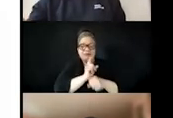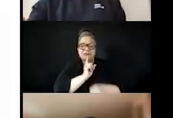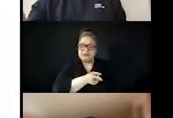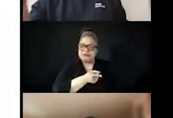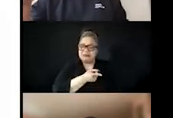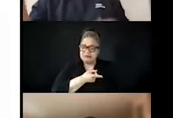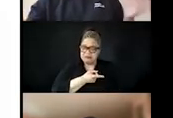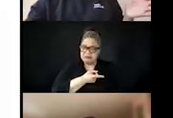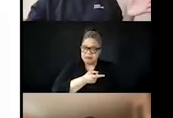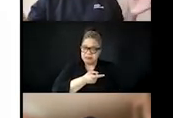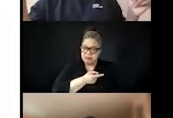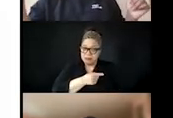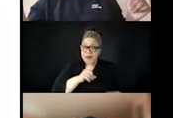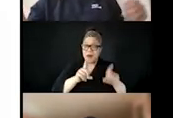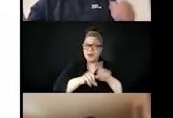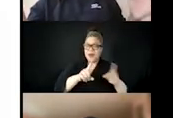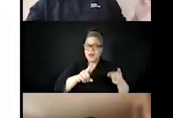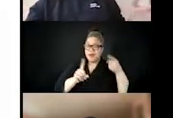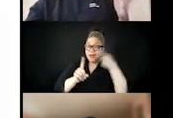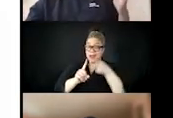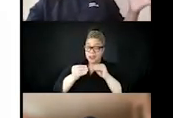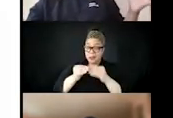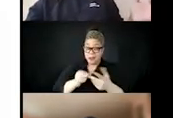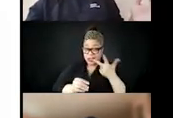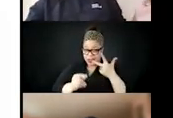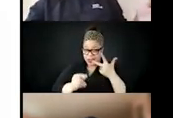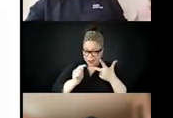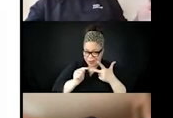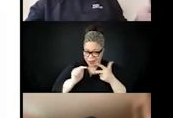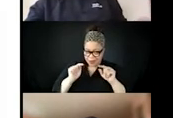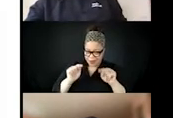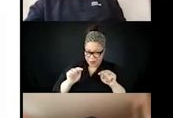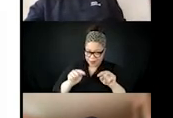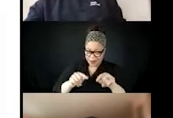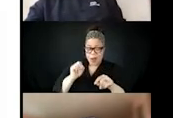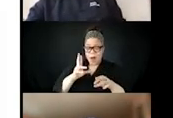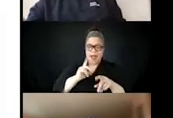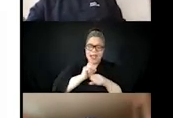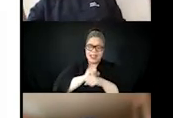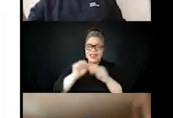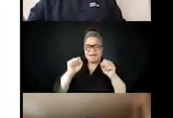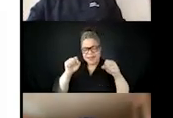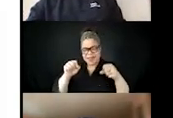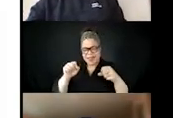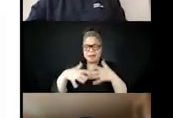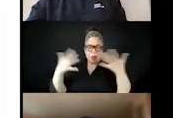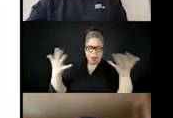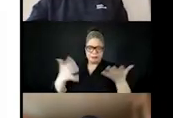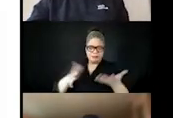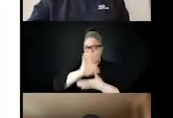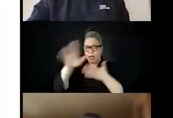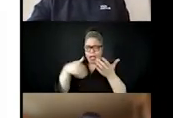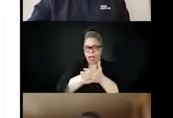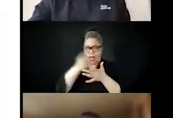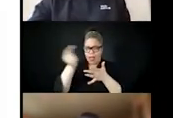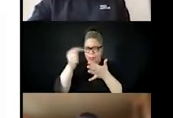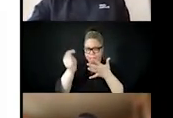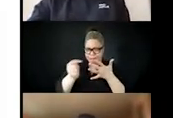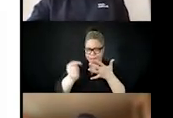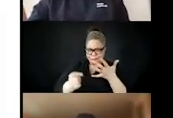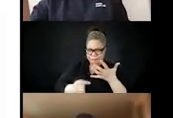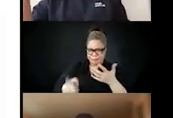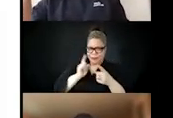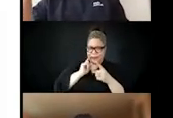el punto número 3 acá todos los puntos son super interesantes para mí pero si las